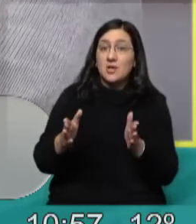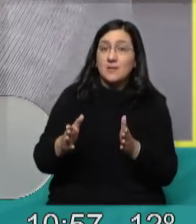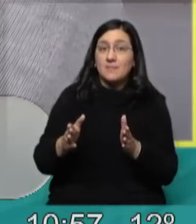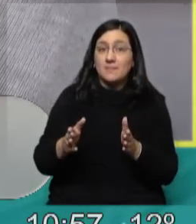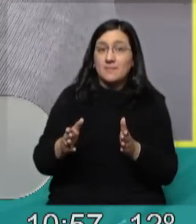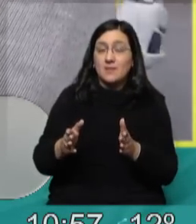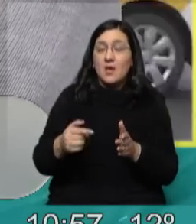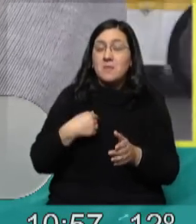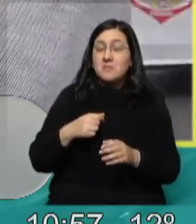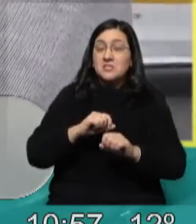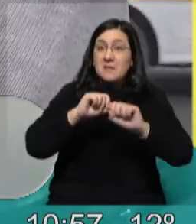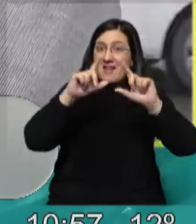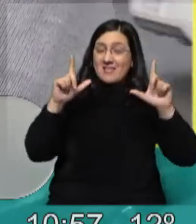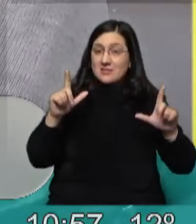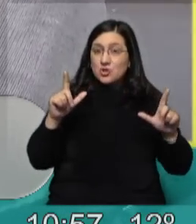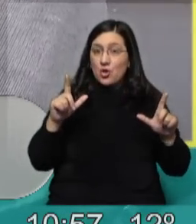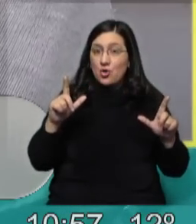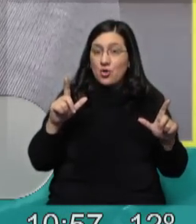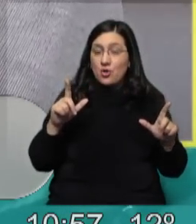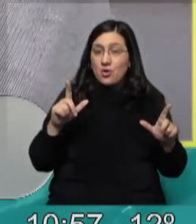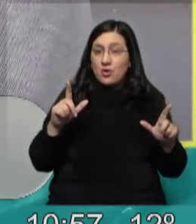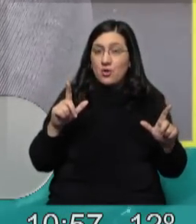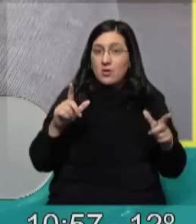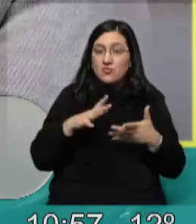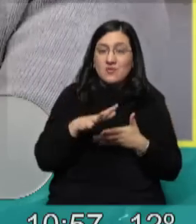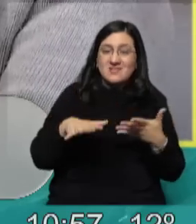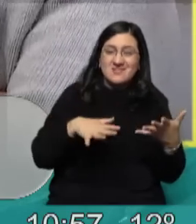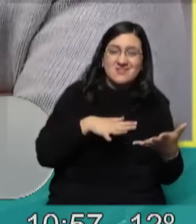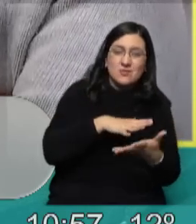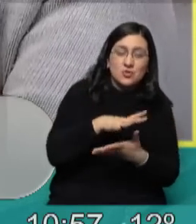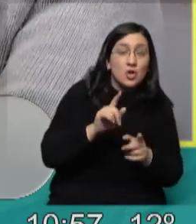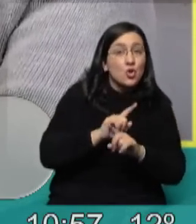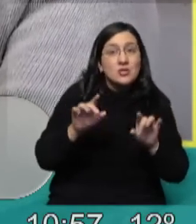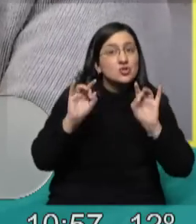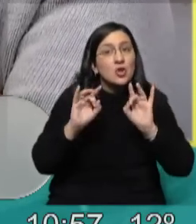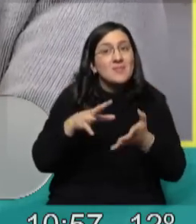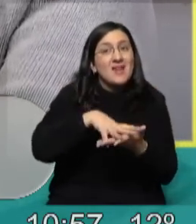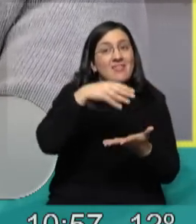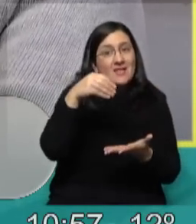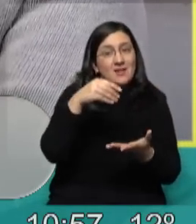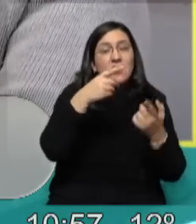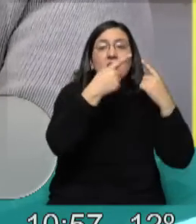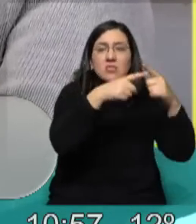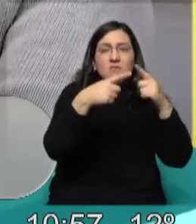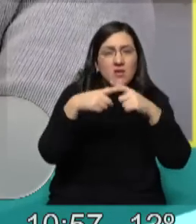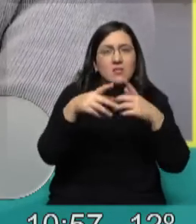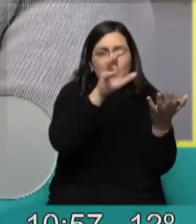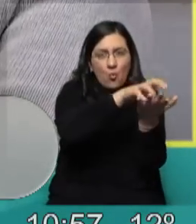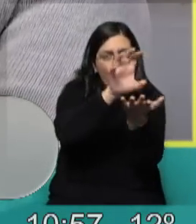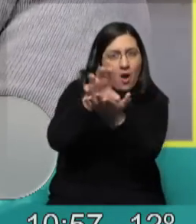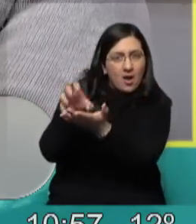a mí lo que me llama la atención es algo que está ocurriendo no solo en Antel, en este caso, sino que en varios lugares más,